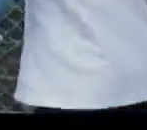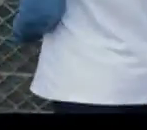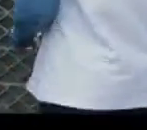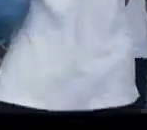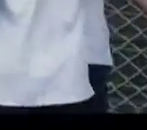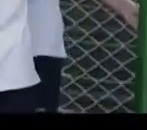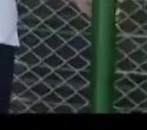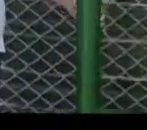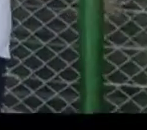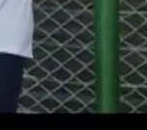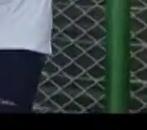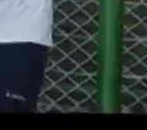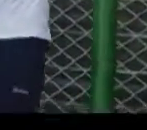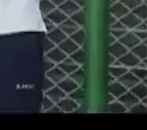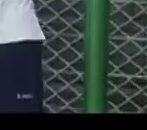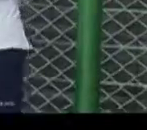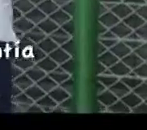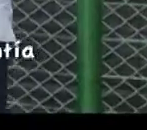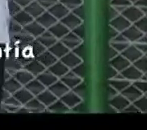que...